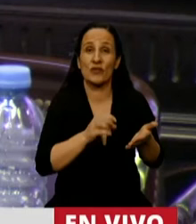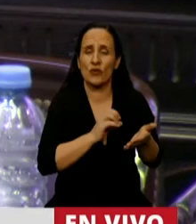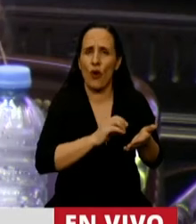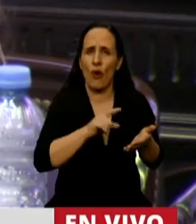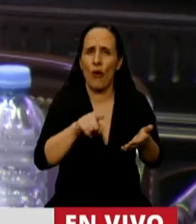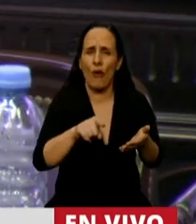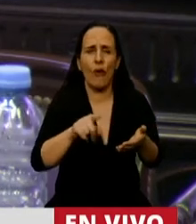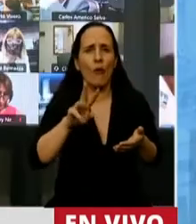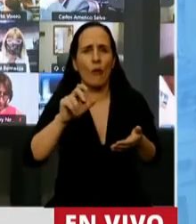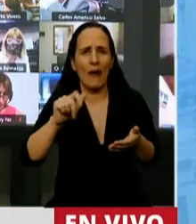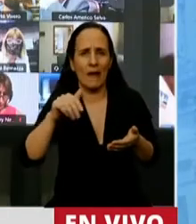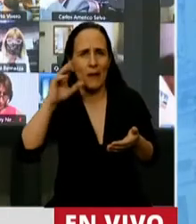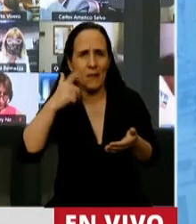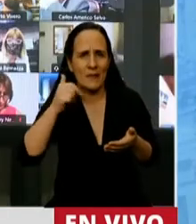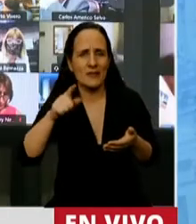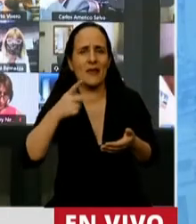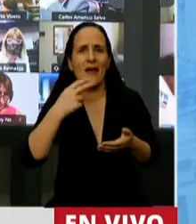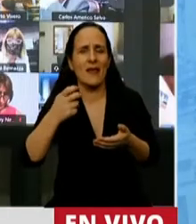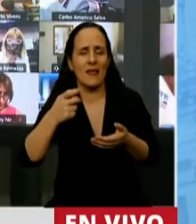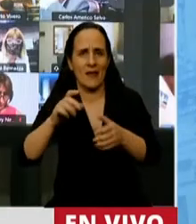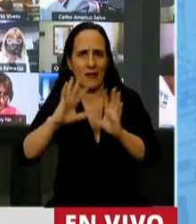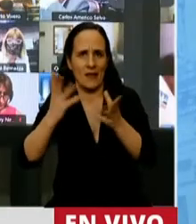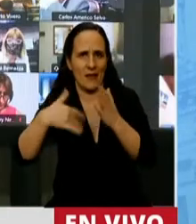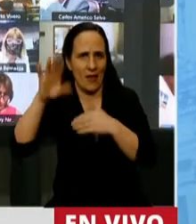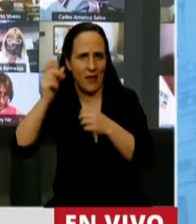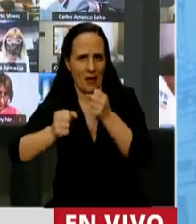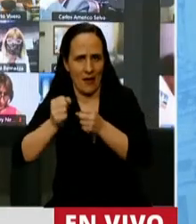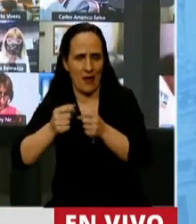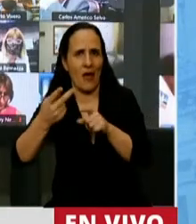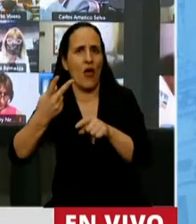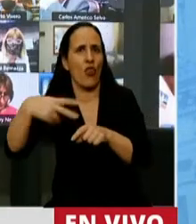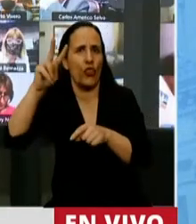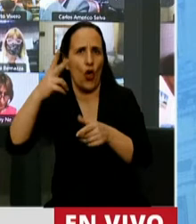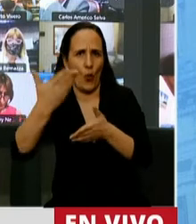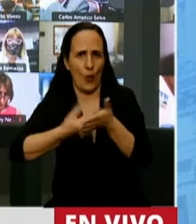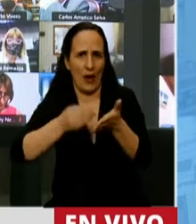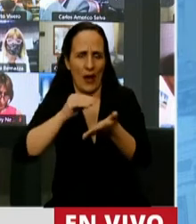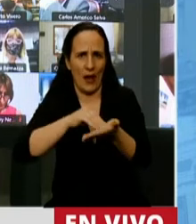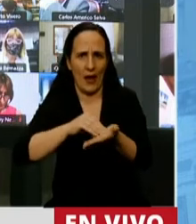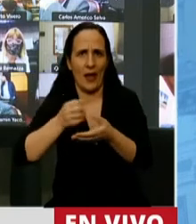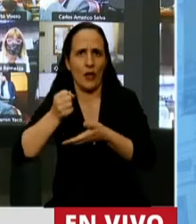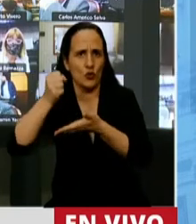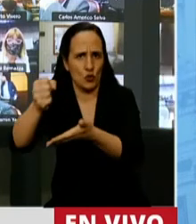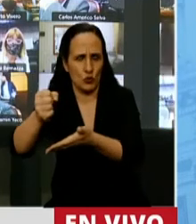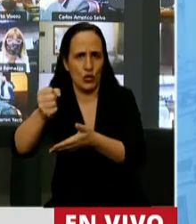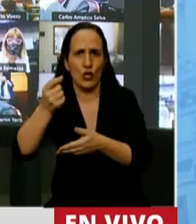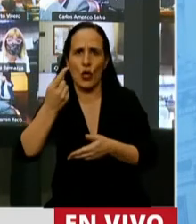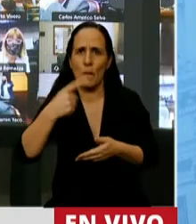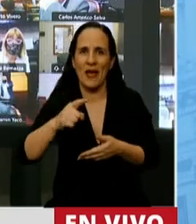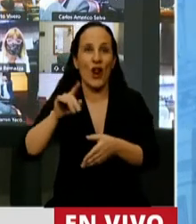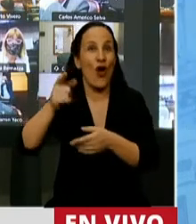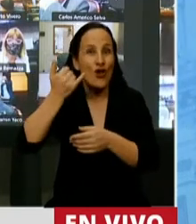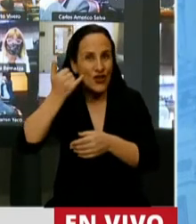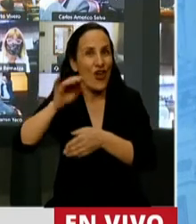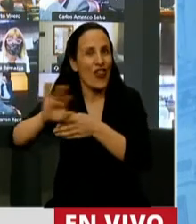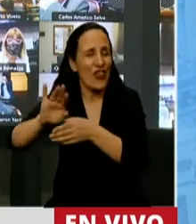administradora del mercado eléctrico mayorista se le da el doble el presupuesto para subsidios pero se le licua la deuda de las